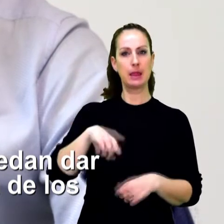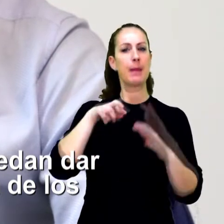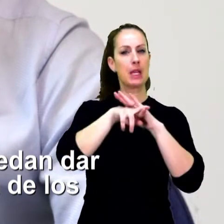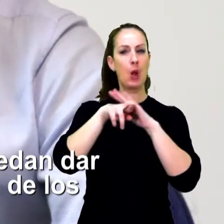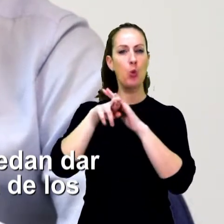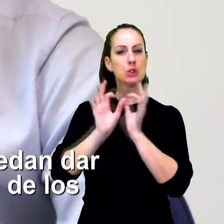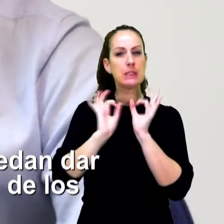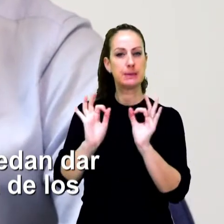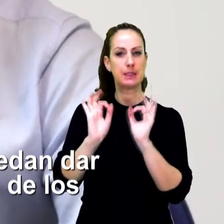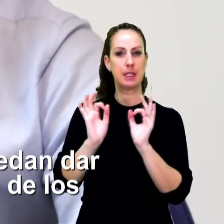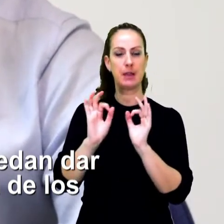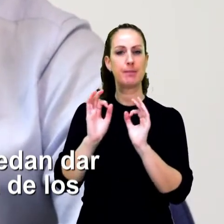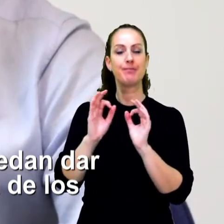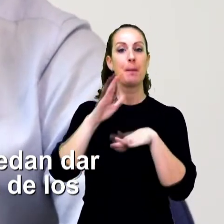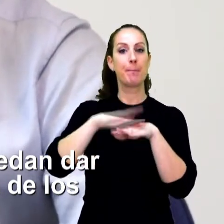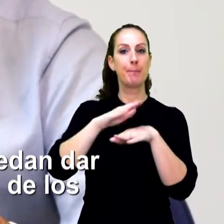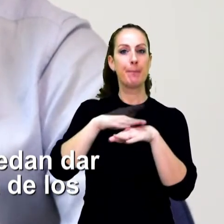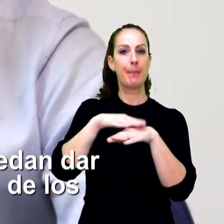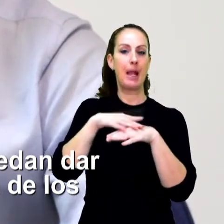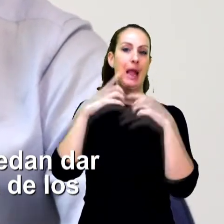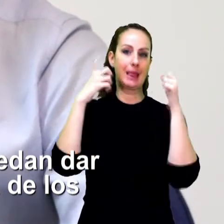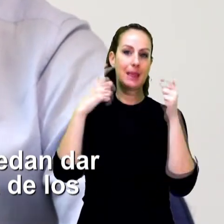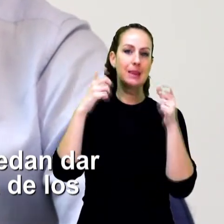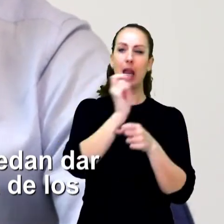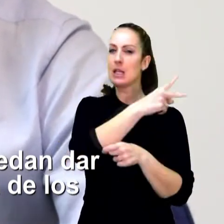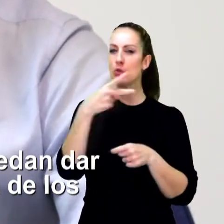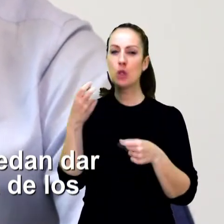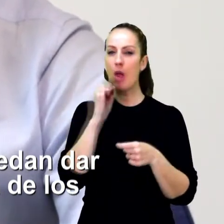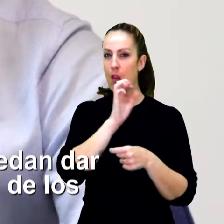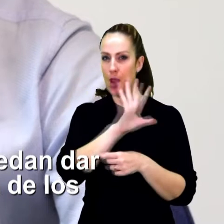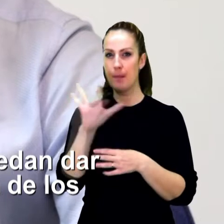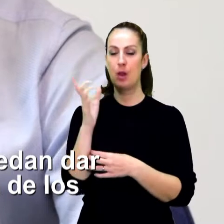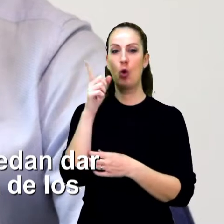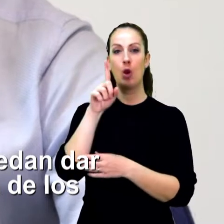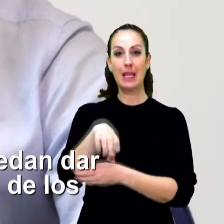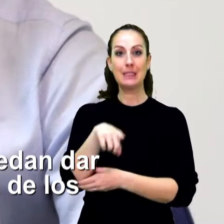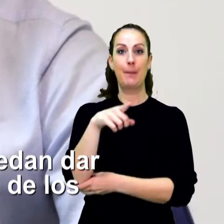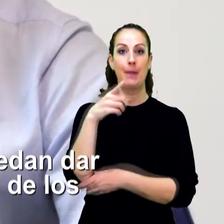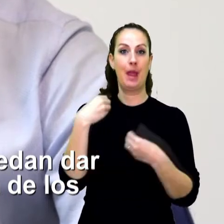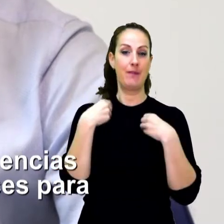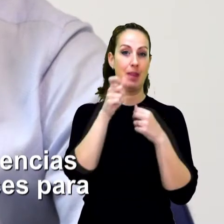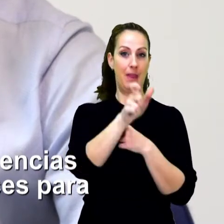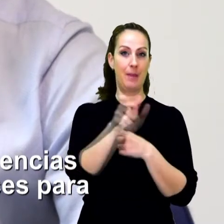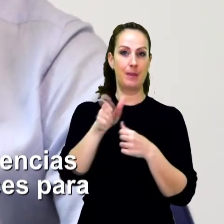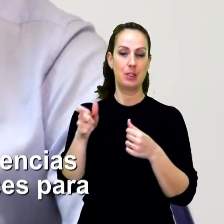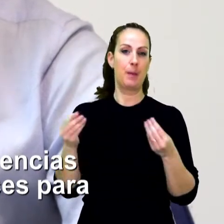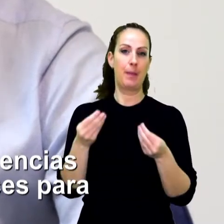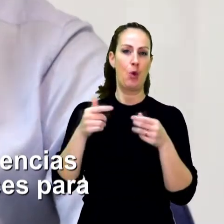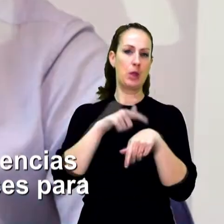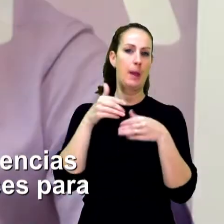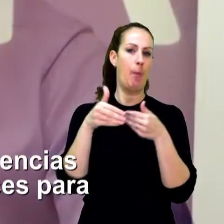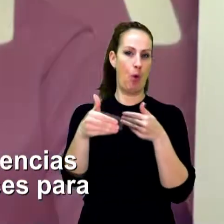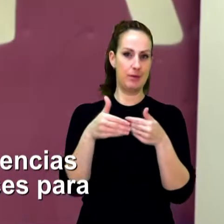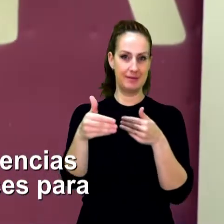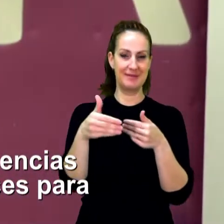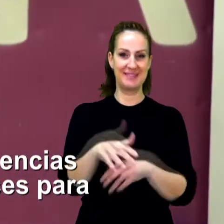recursos muy especializados que puedan dar el máximo resultado o la máxima mejoría de los pacientes a corto y medio